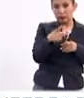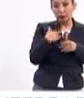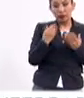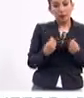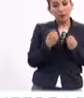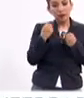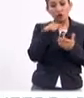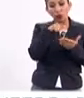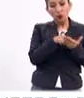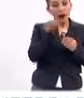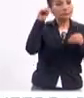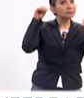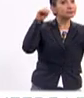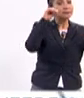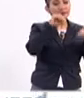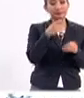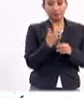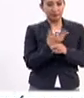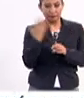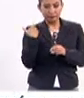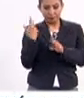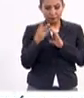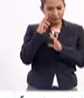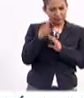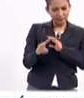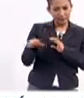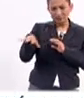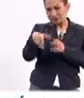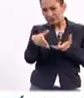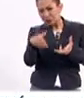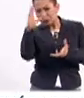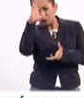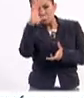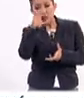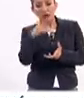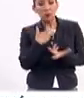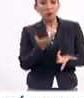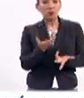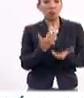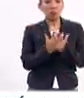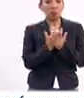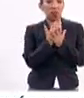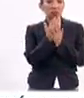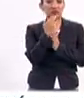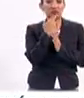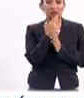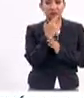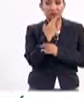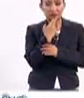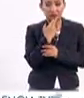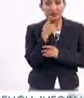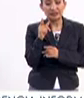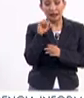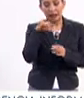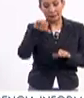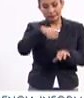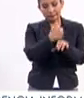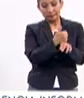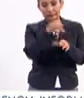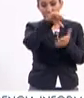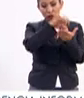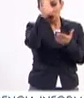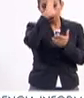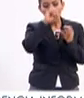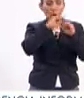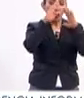darle vida a los espacios. Sucede que mucha de la infraestructura cultural está subutilizada. Se crea un centro